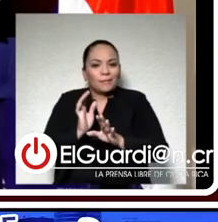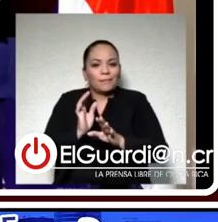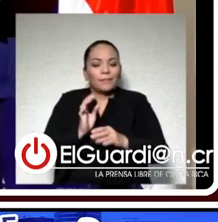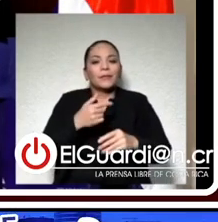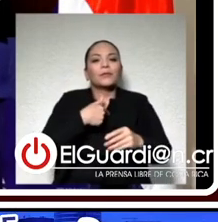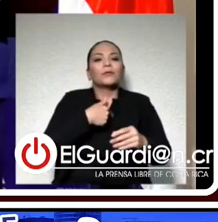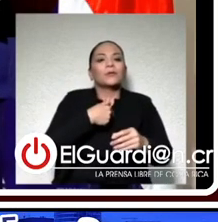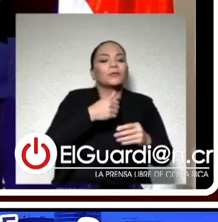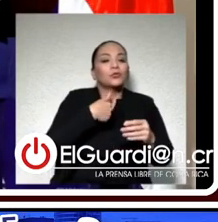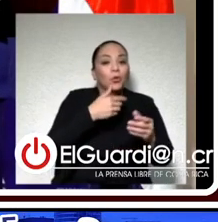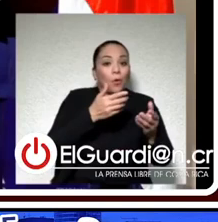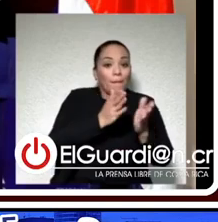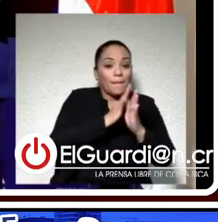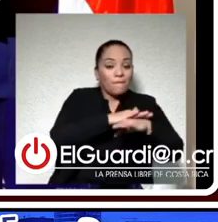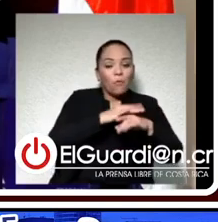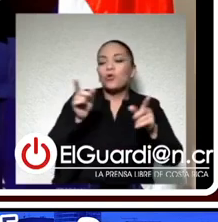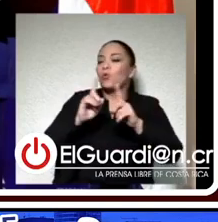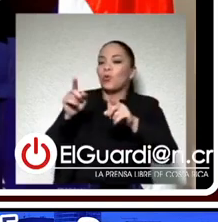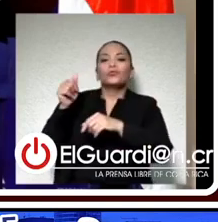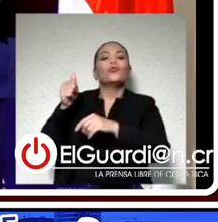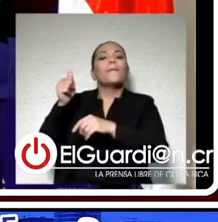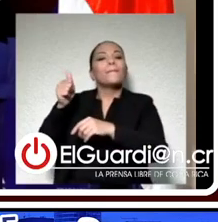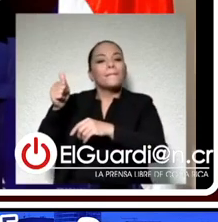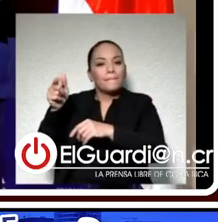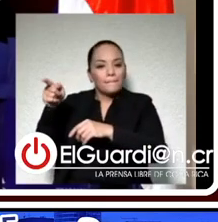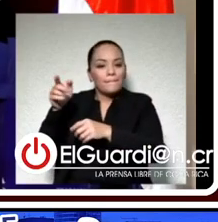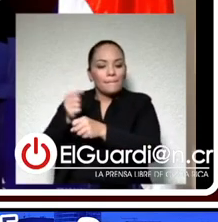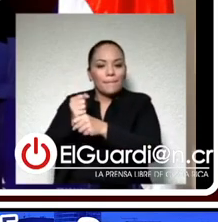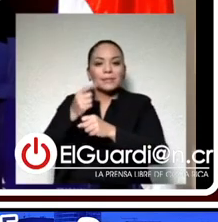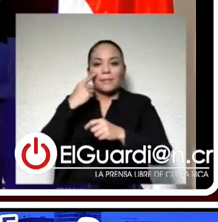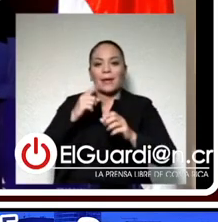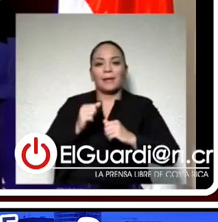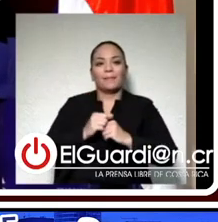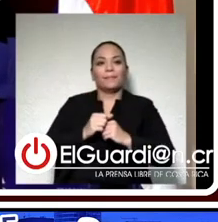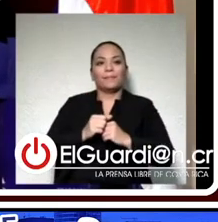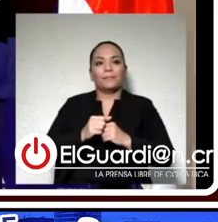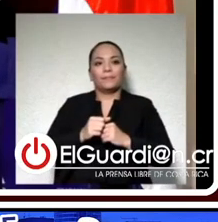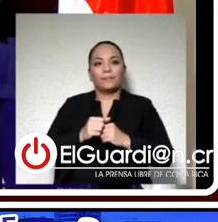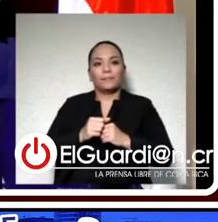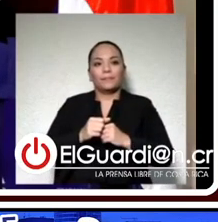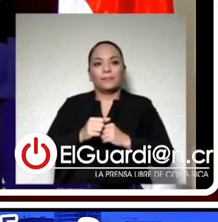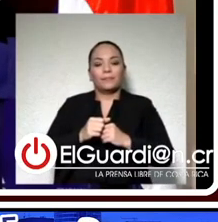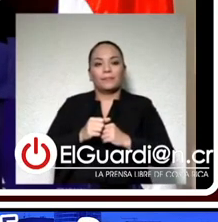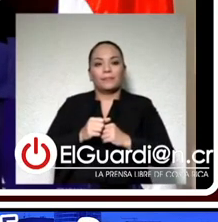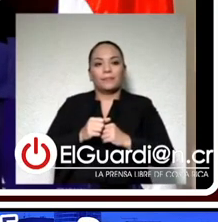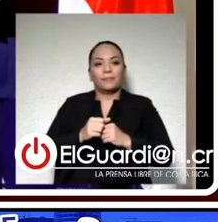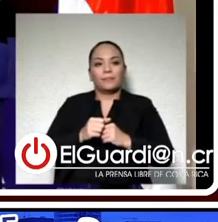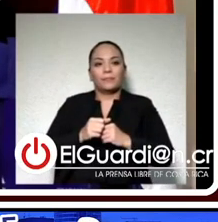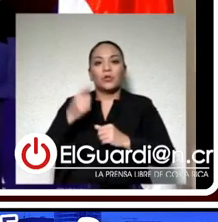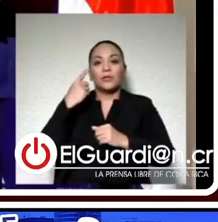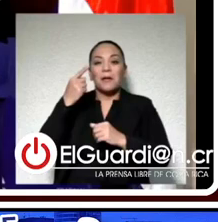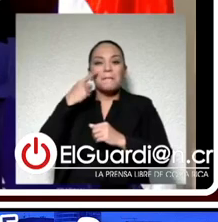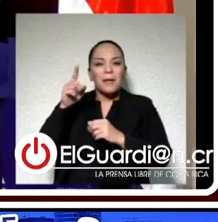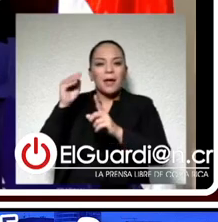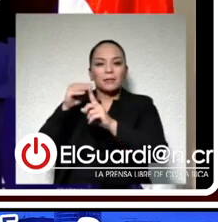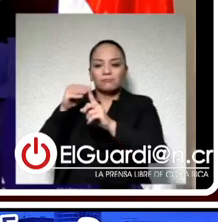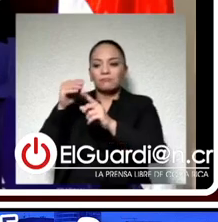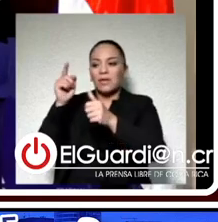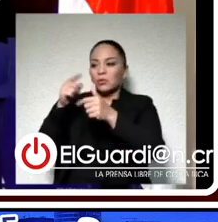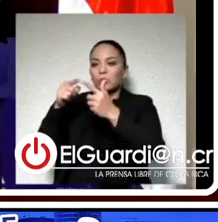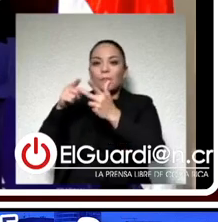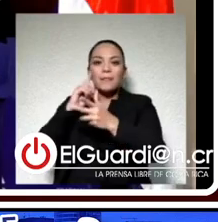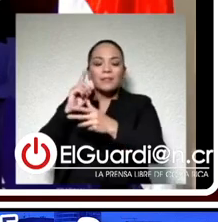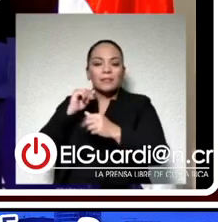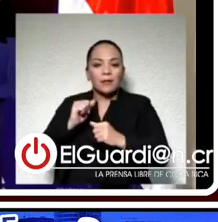No, él solo lo hacía. No, esto yo le mandaba, vea lo que acaban de poner, esto es mentira. Y él mismo lo hacía, y a todo el mundo, hasta a mí me